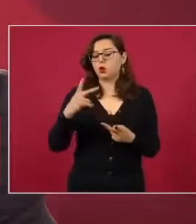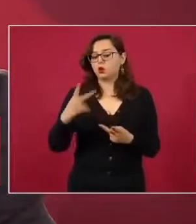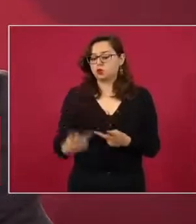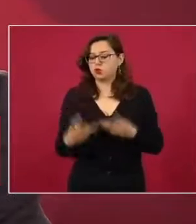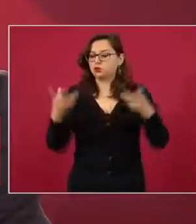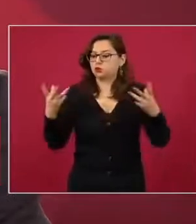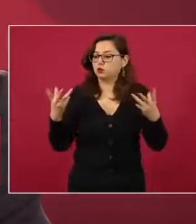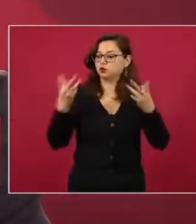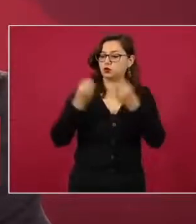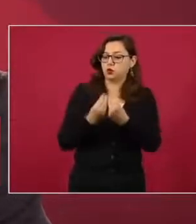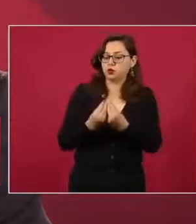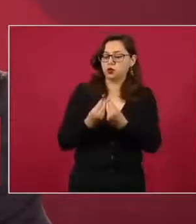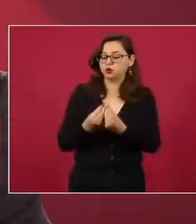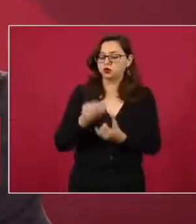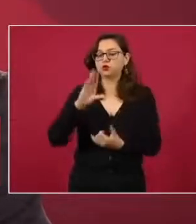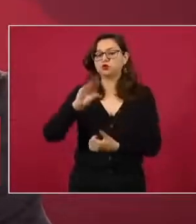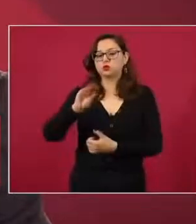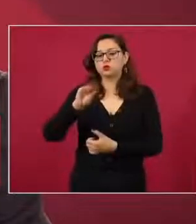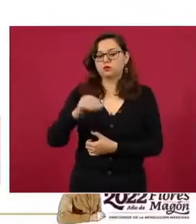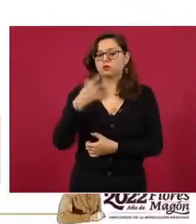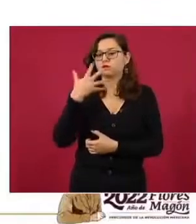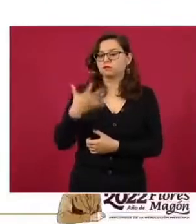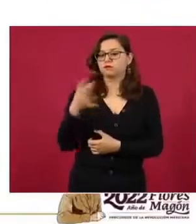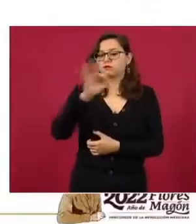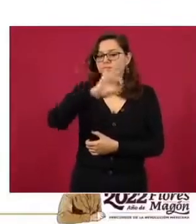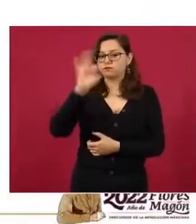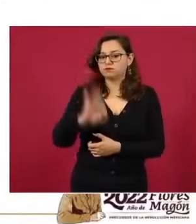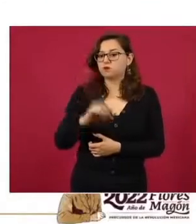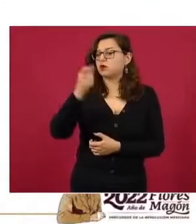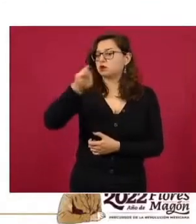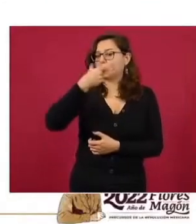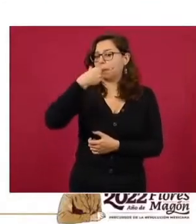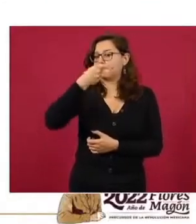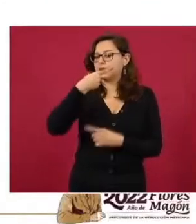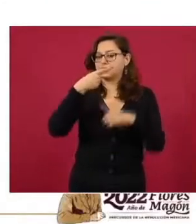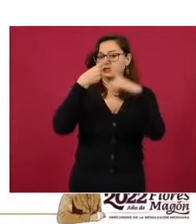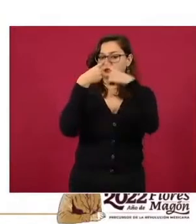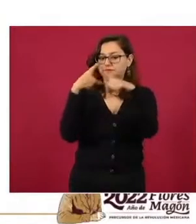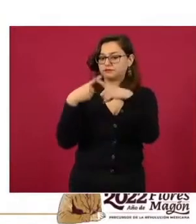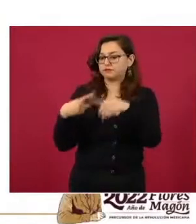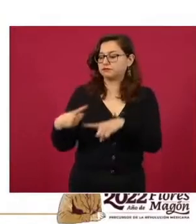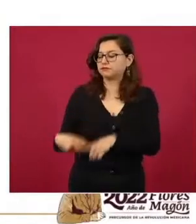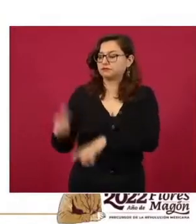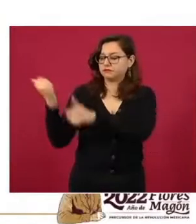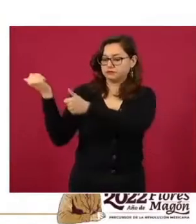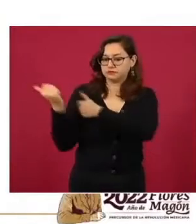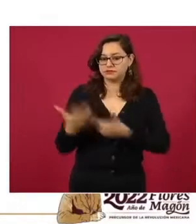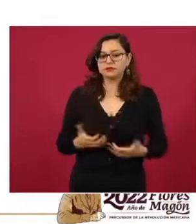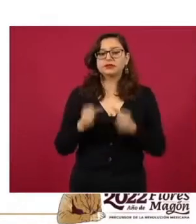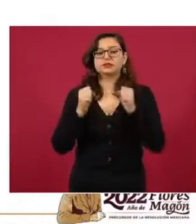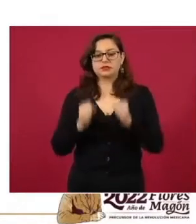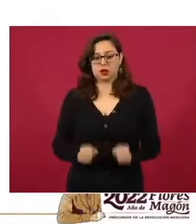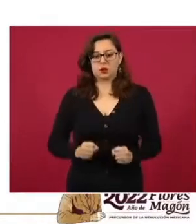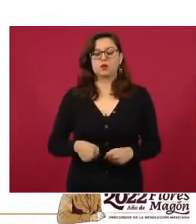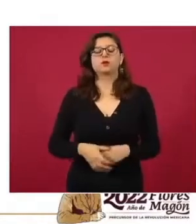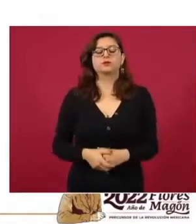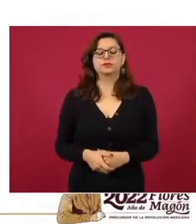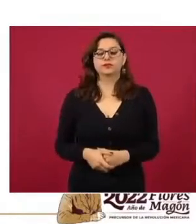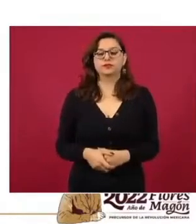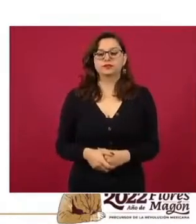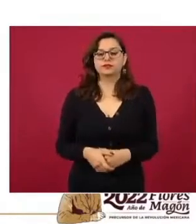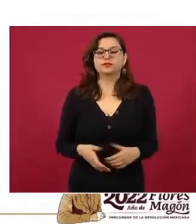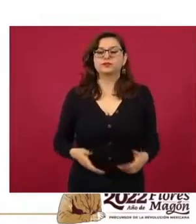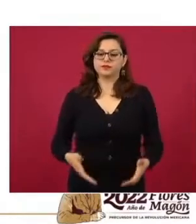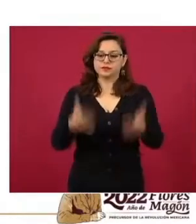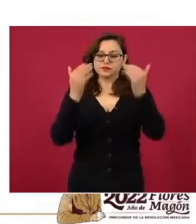abasto mayor del 95 por ciento de las claves solicitadas para el primer semestre. Así mismo, en la